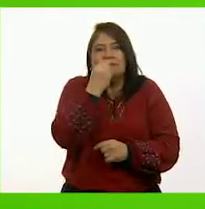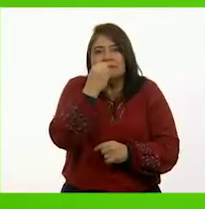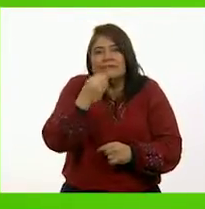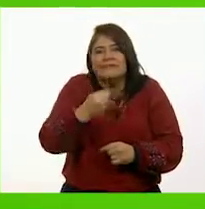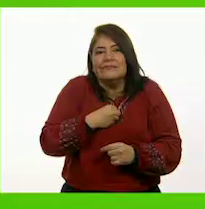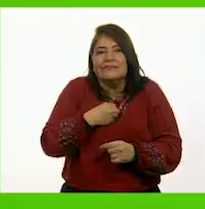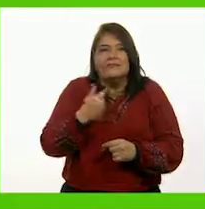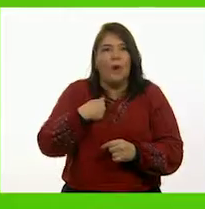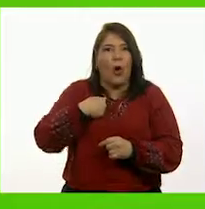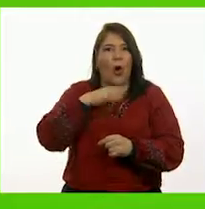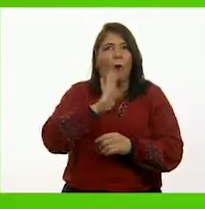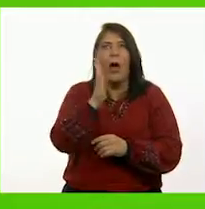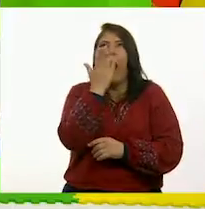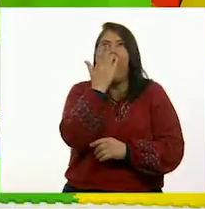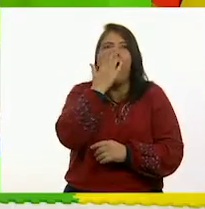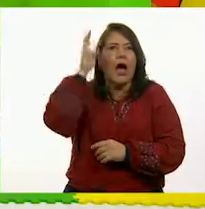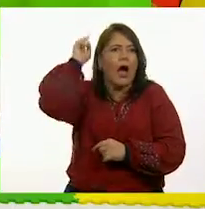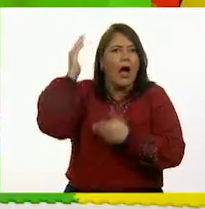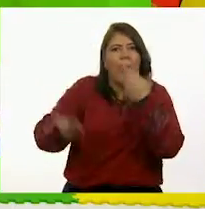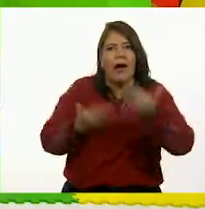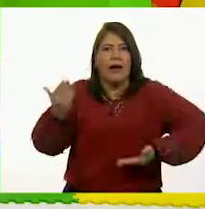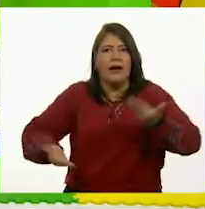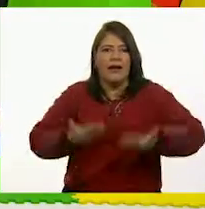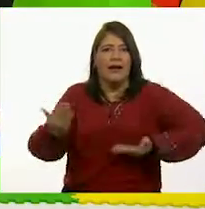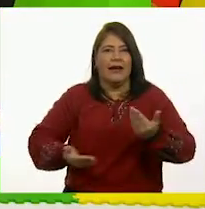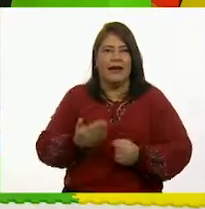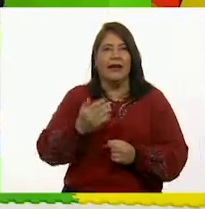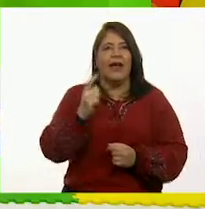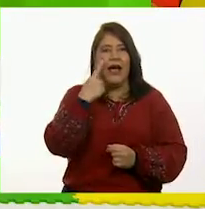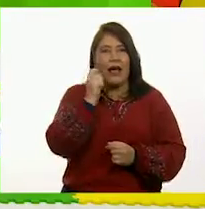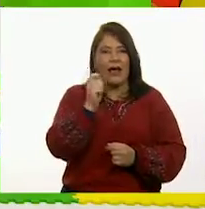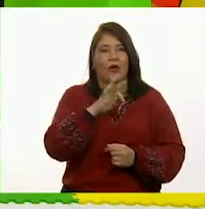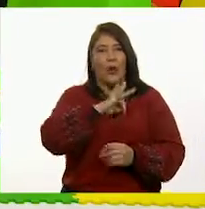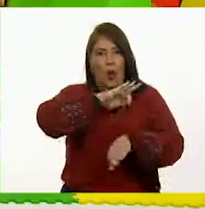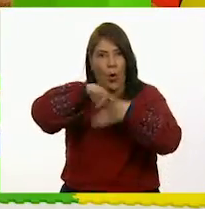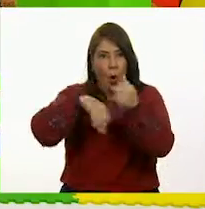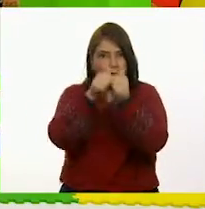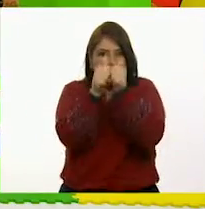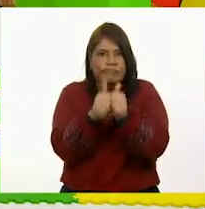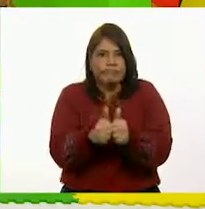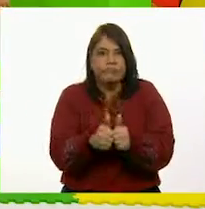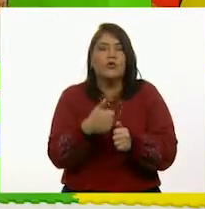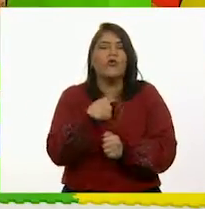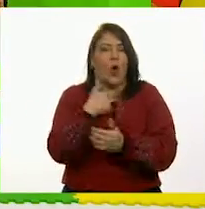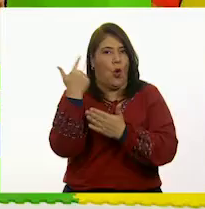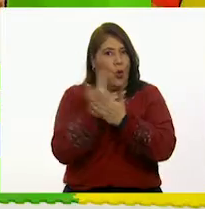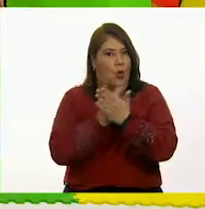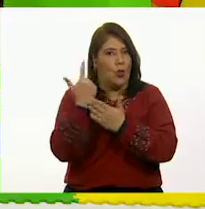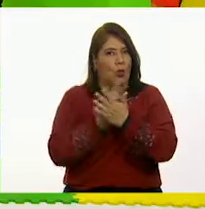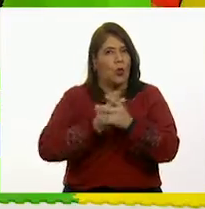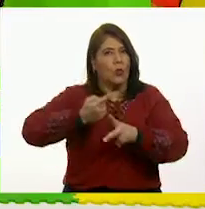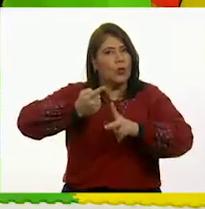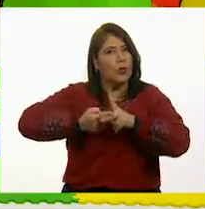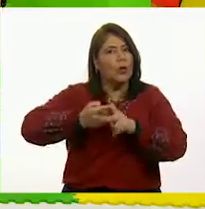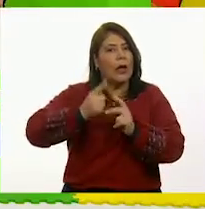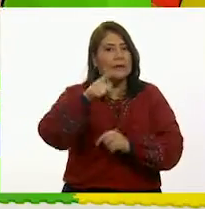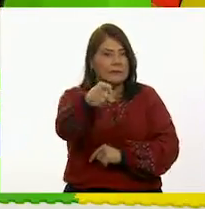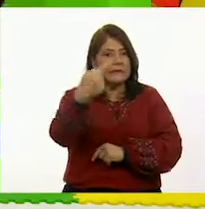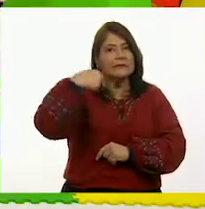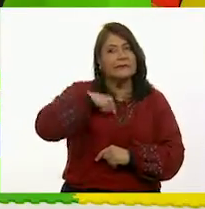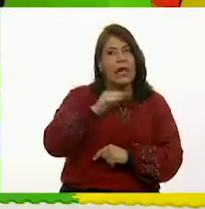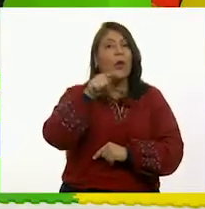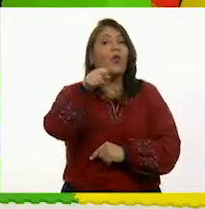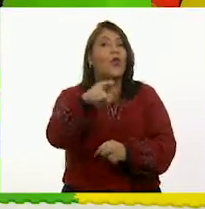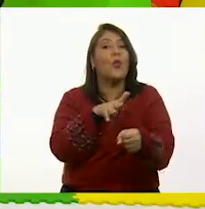un apache tienes que danzar. Alto todos, yo voy a contar. De Din Marín, de